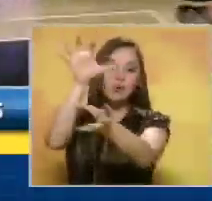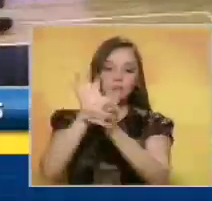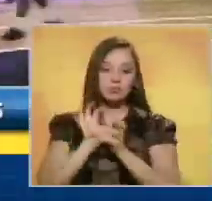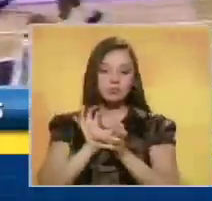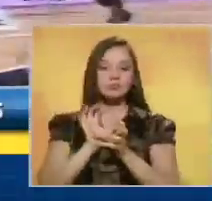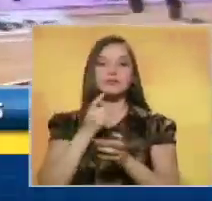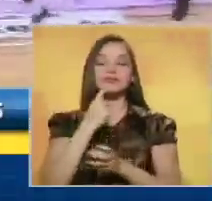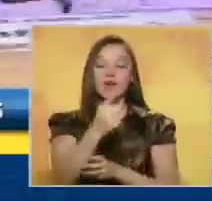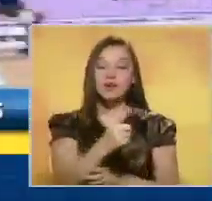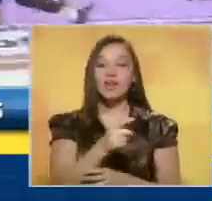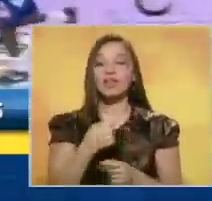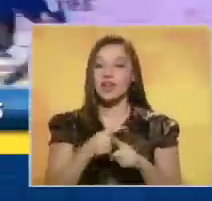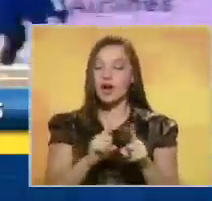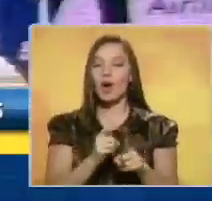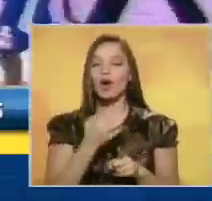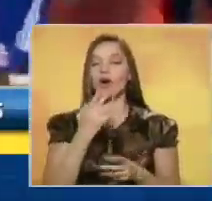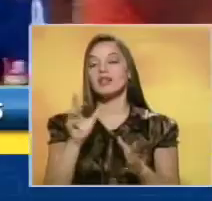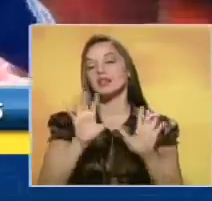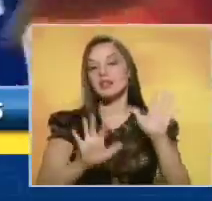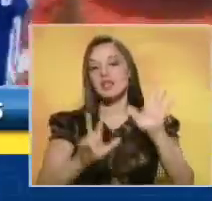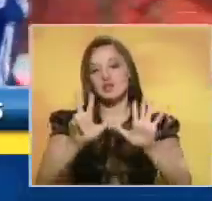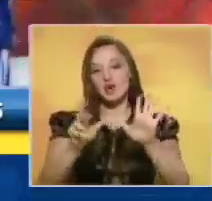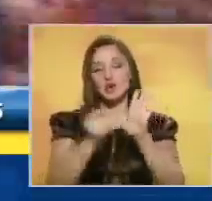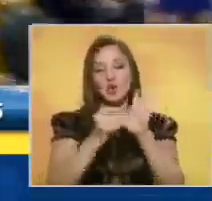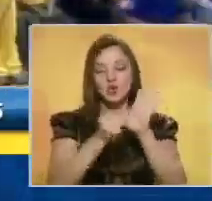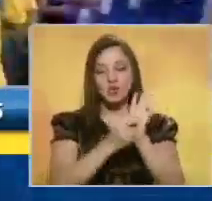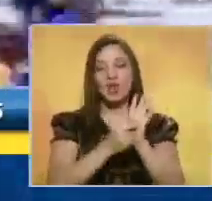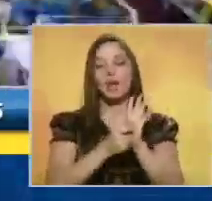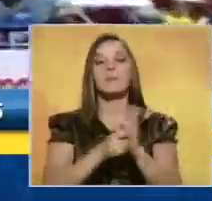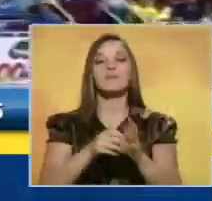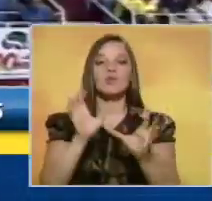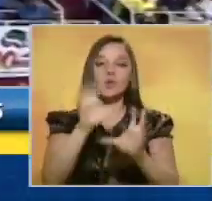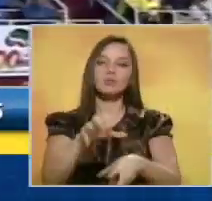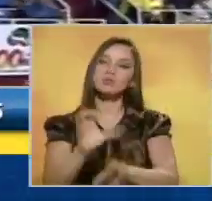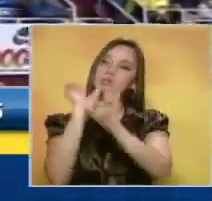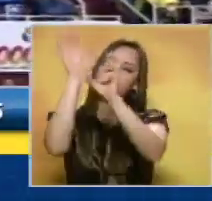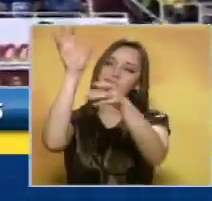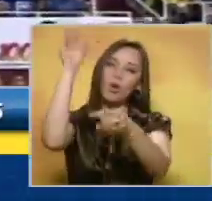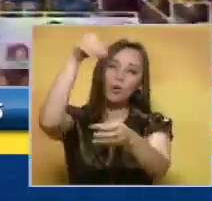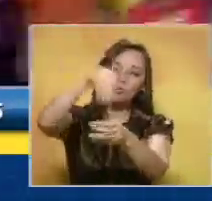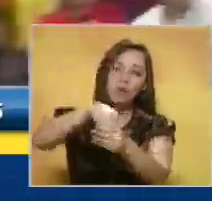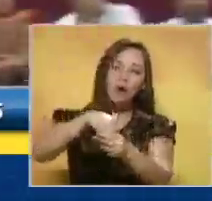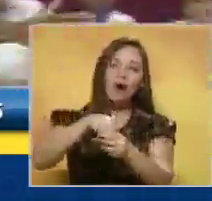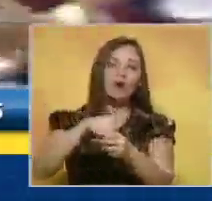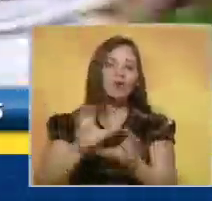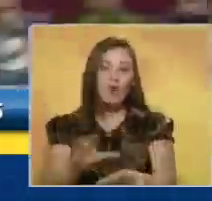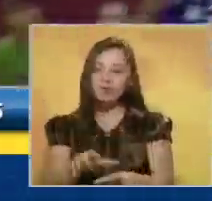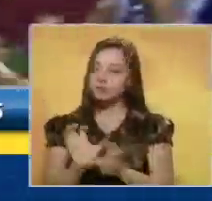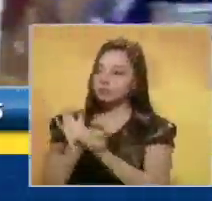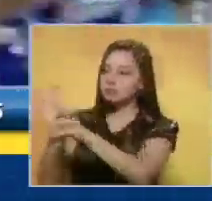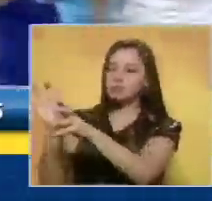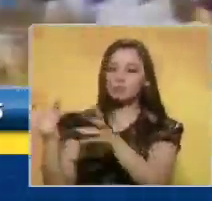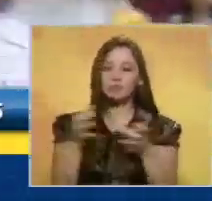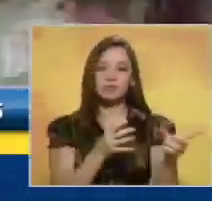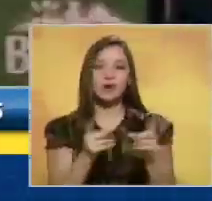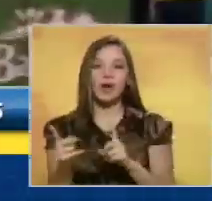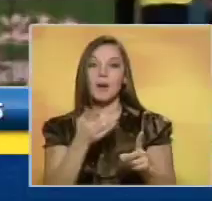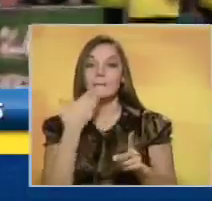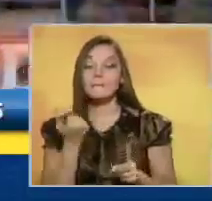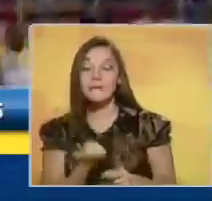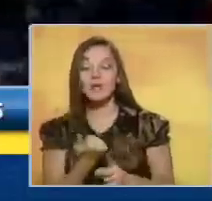Azul, David Cubillán aportó 18 unidades, 3 rebotes y par de asistencias. En otros resultados, Cocodrilos de Caracas doblegó a Bucaneros de La